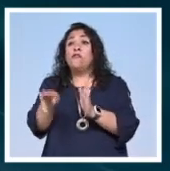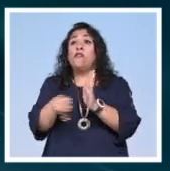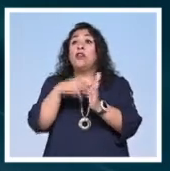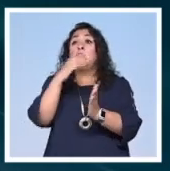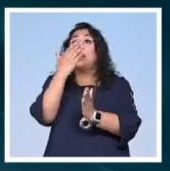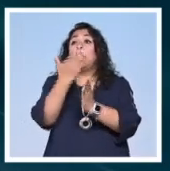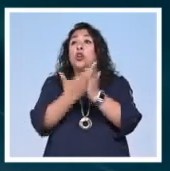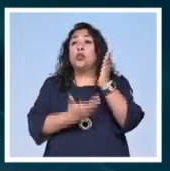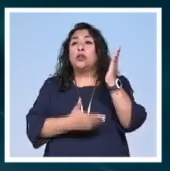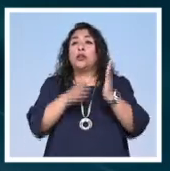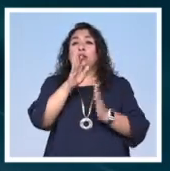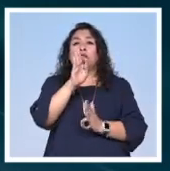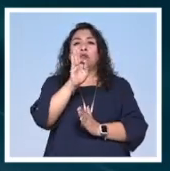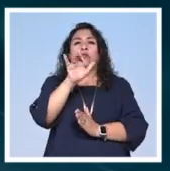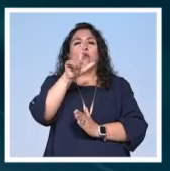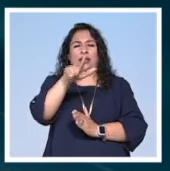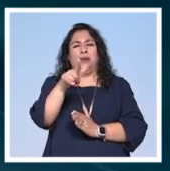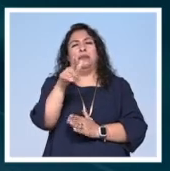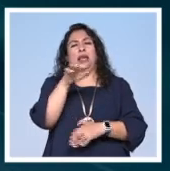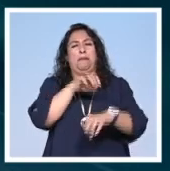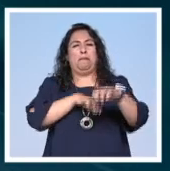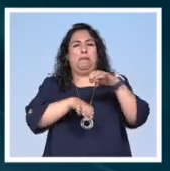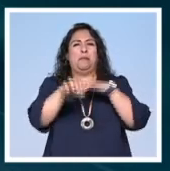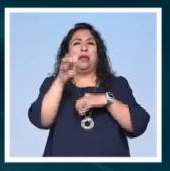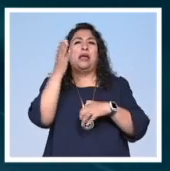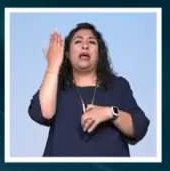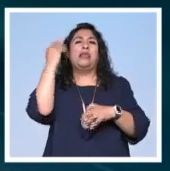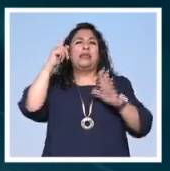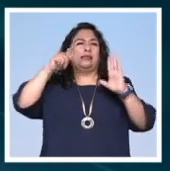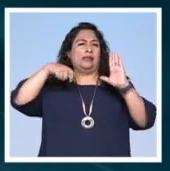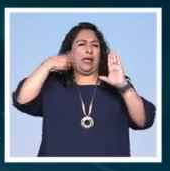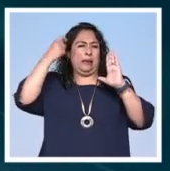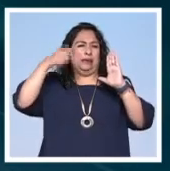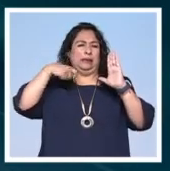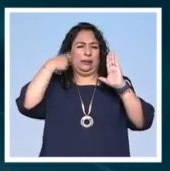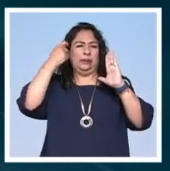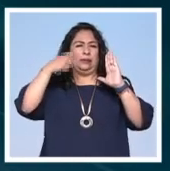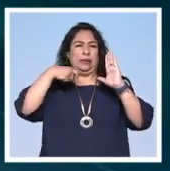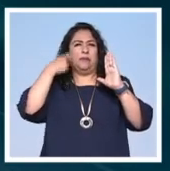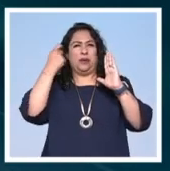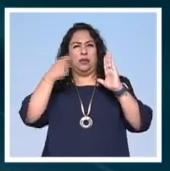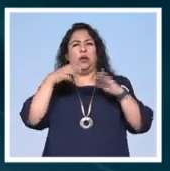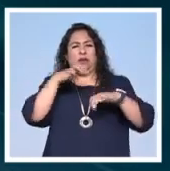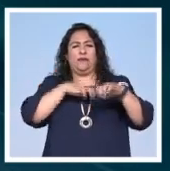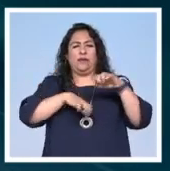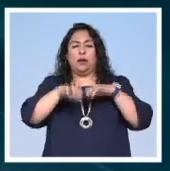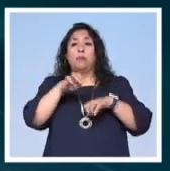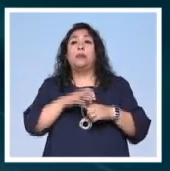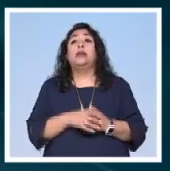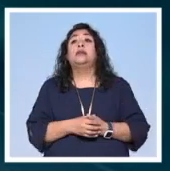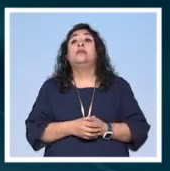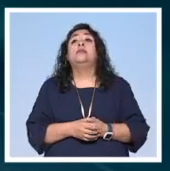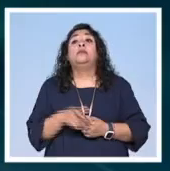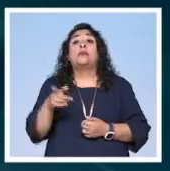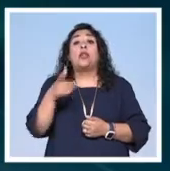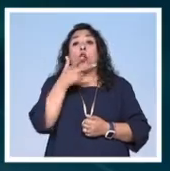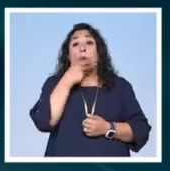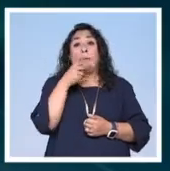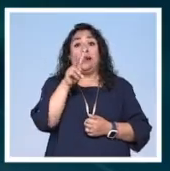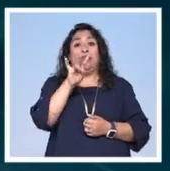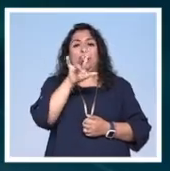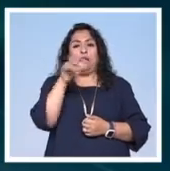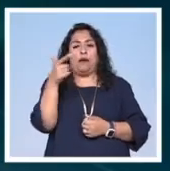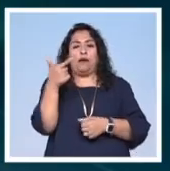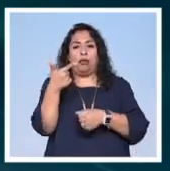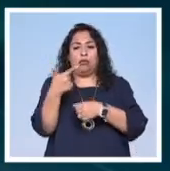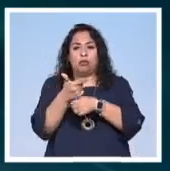mutual film company que es una era una cinematografía prácticamente una empresa entonces aquí Villa se da cuenta que